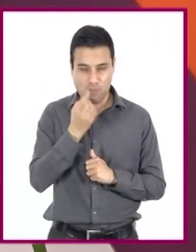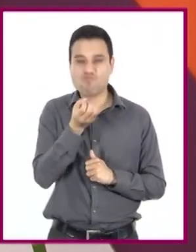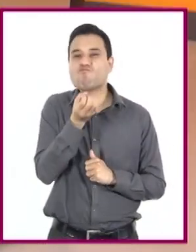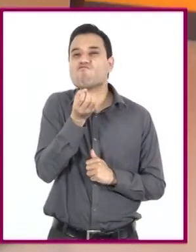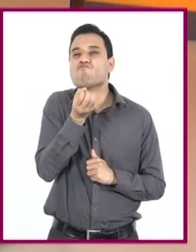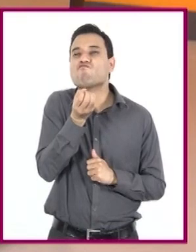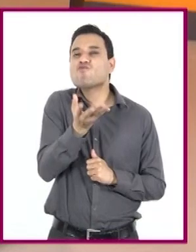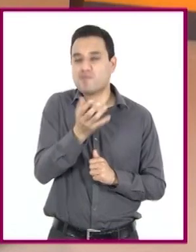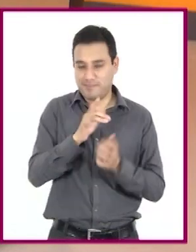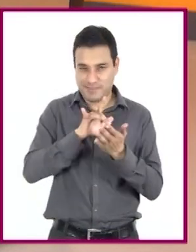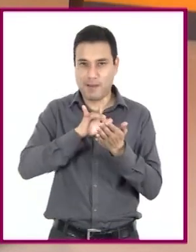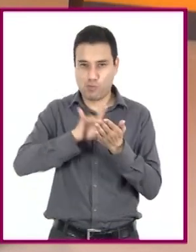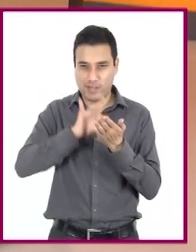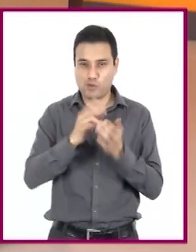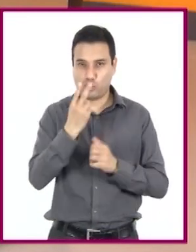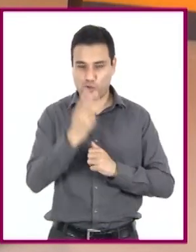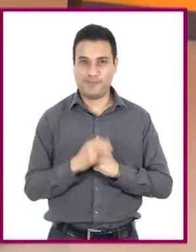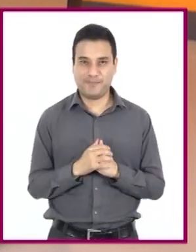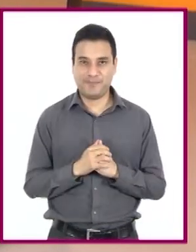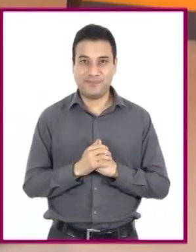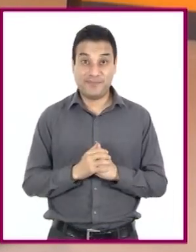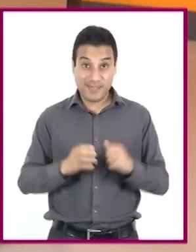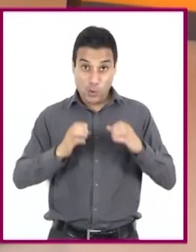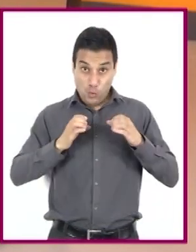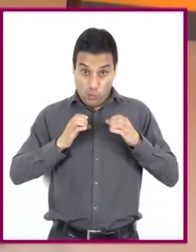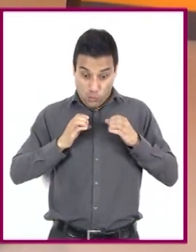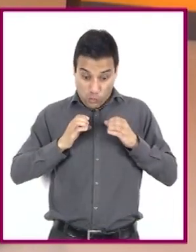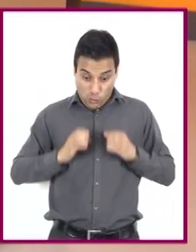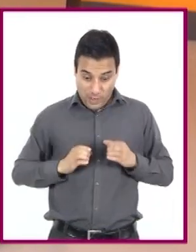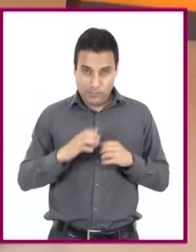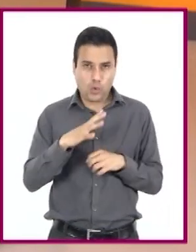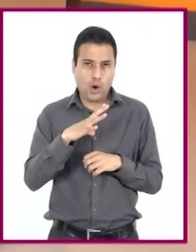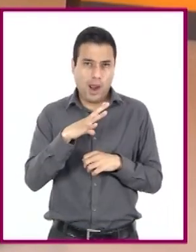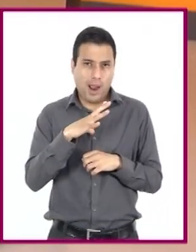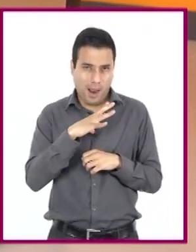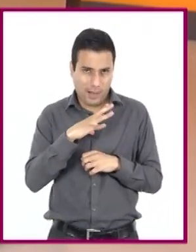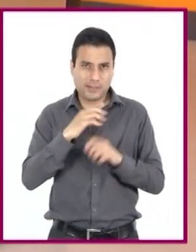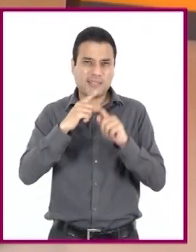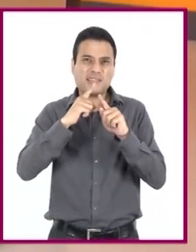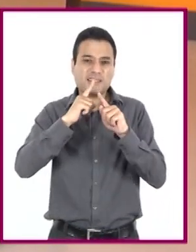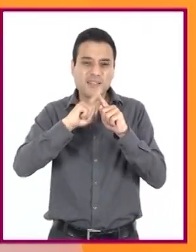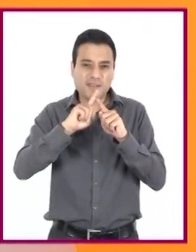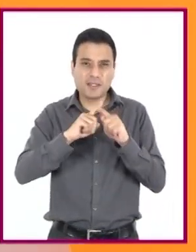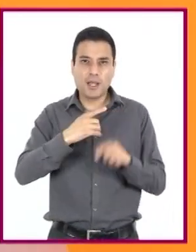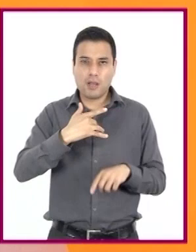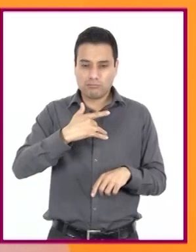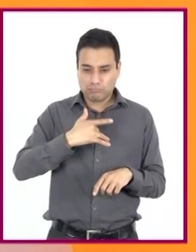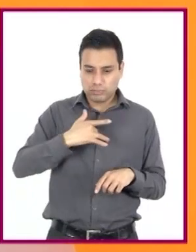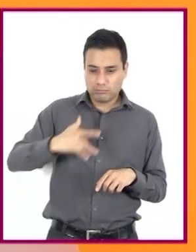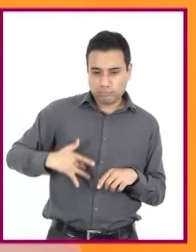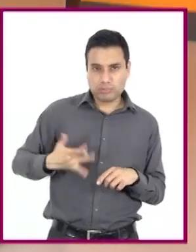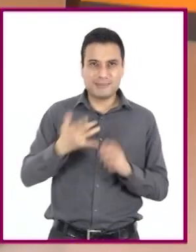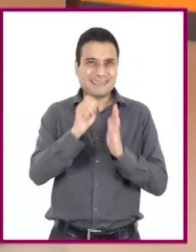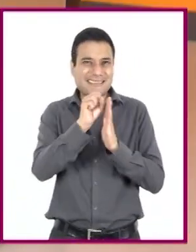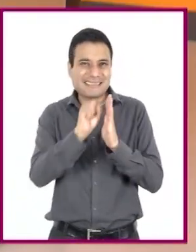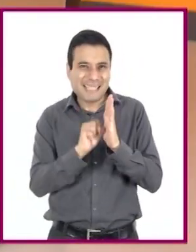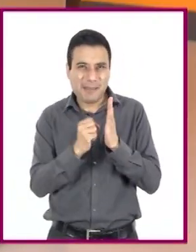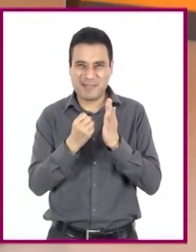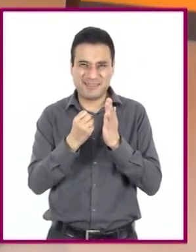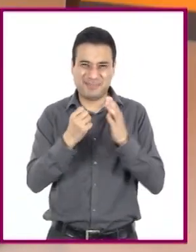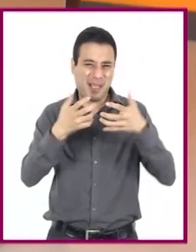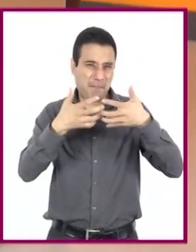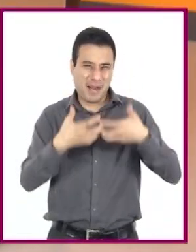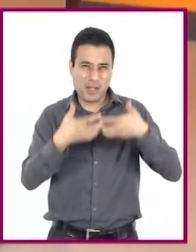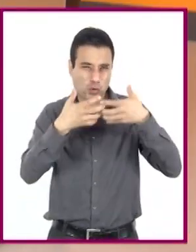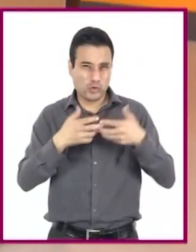pistas. Así como el cuerpo humano está formado por diferentes órganos, aparatos y sistemas que cumplen